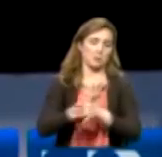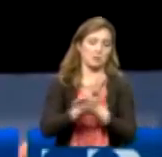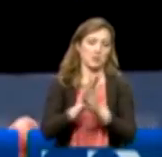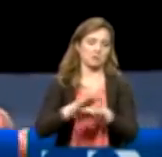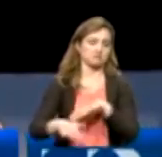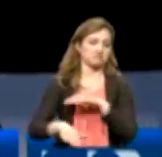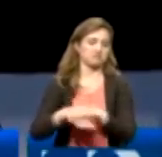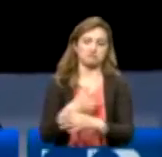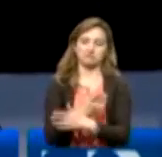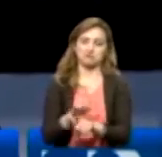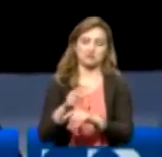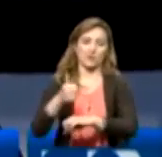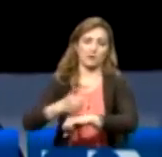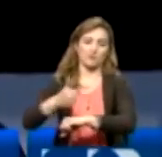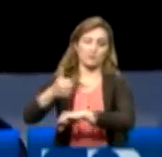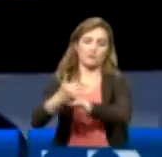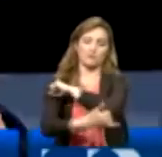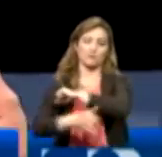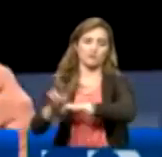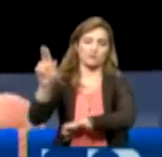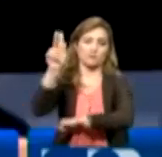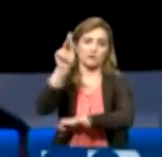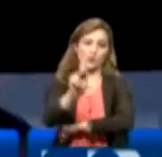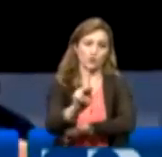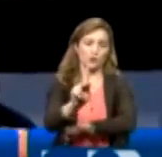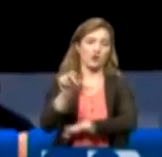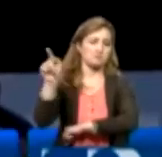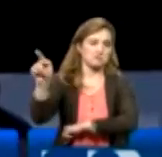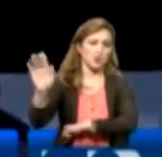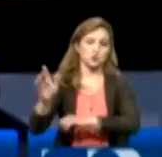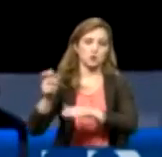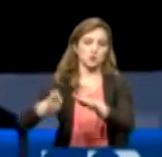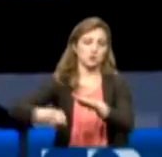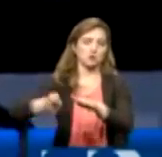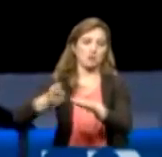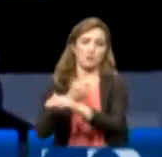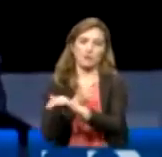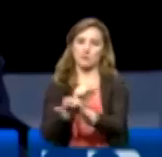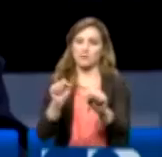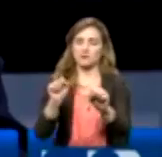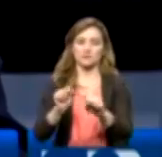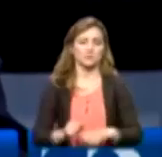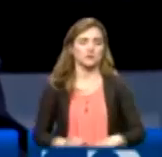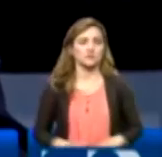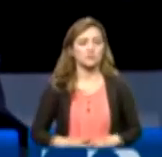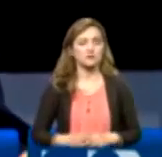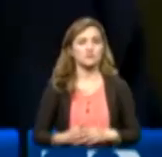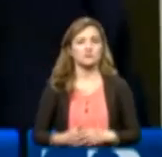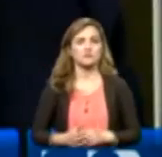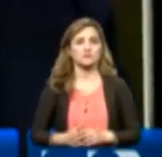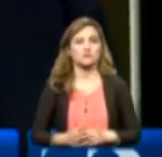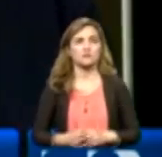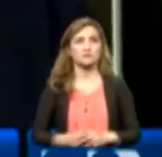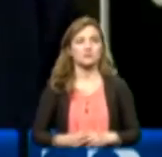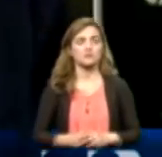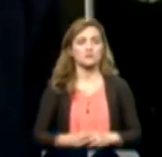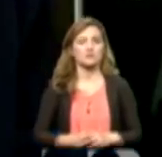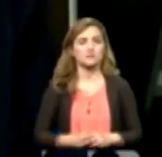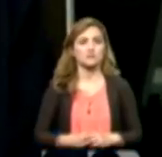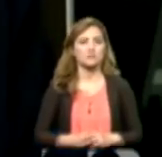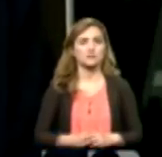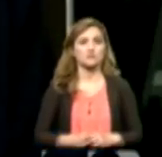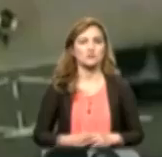Ecuador. Son las autoridades británicas y Assange y sus abogados los que tienen que responder. Pérez Luz encuentra